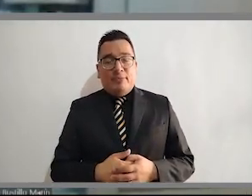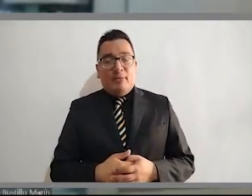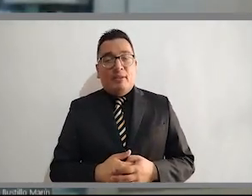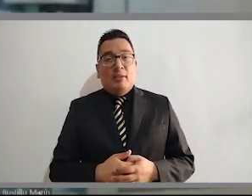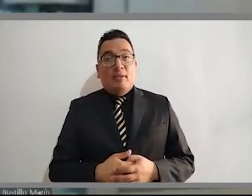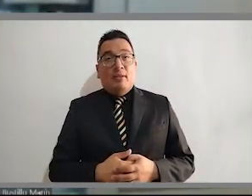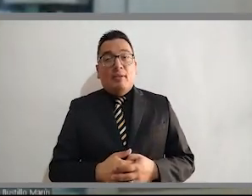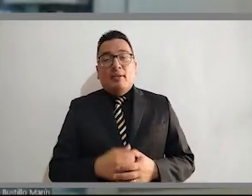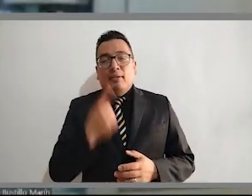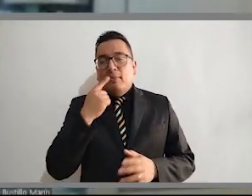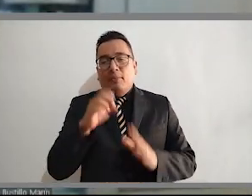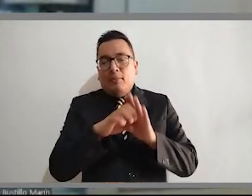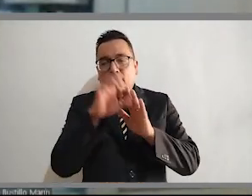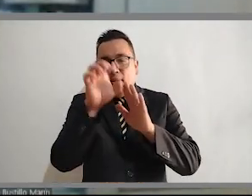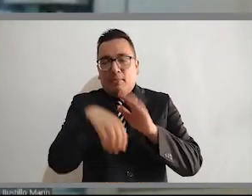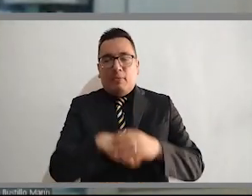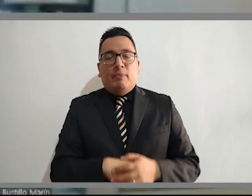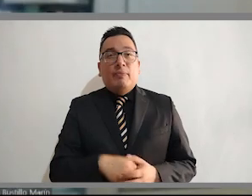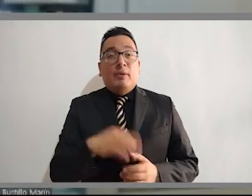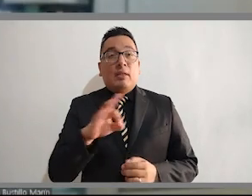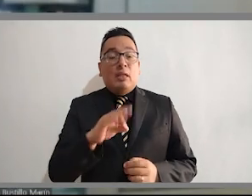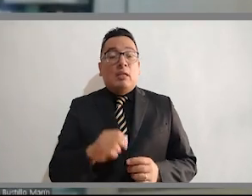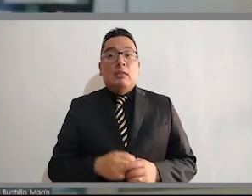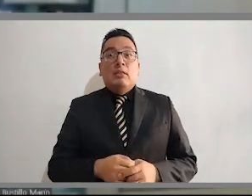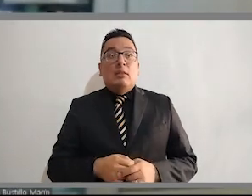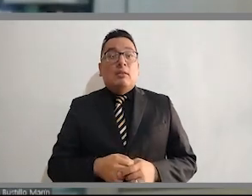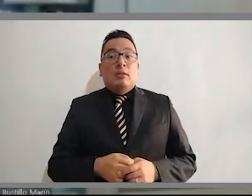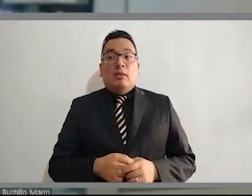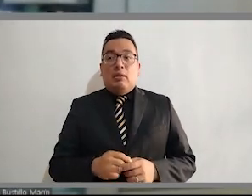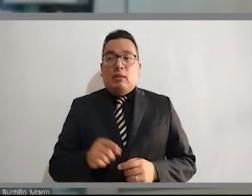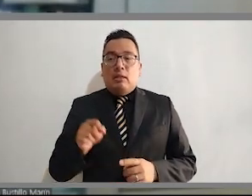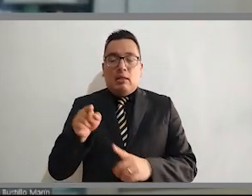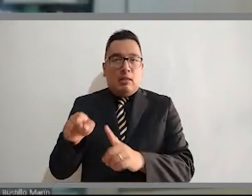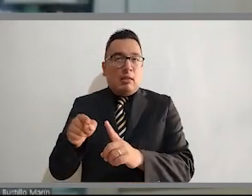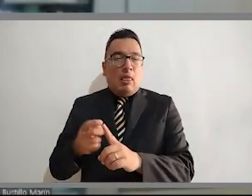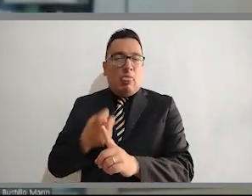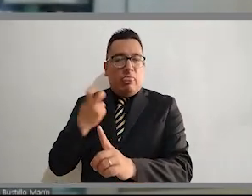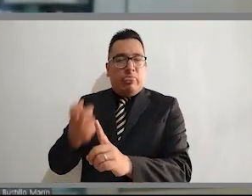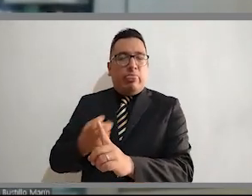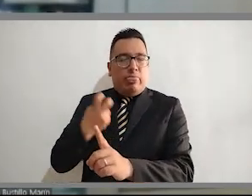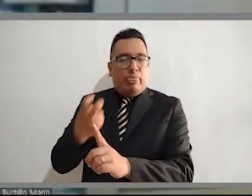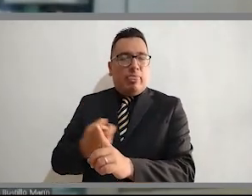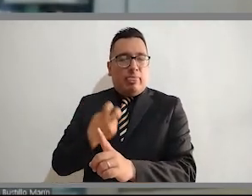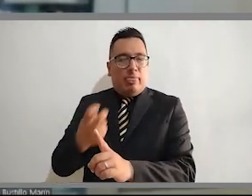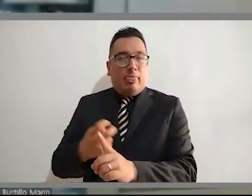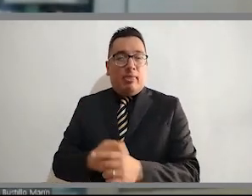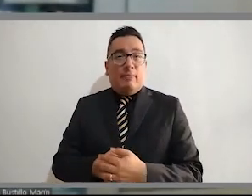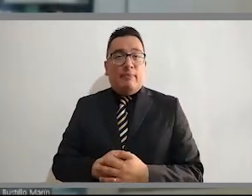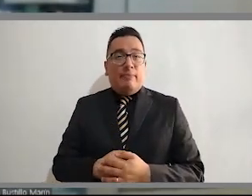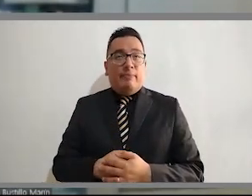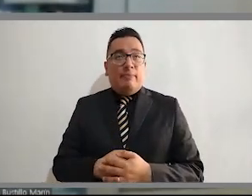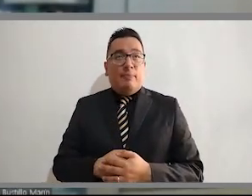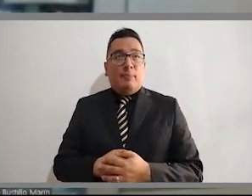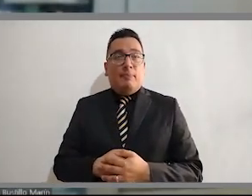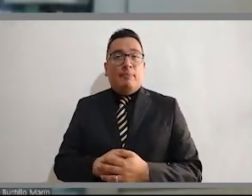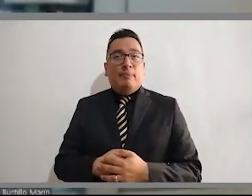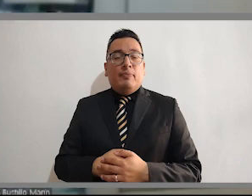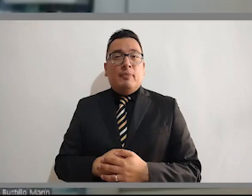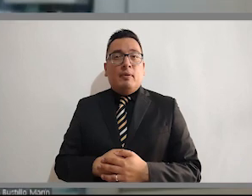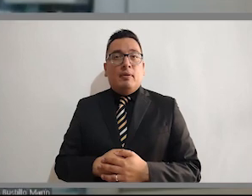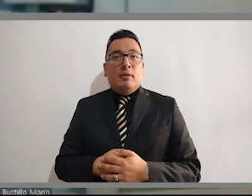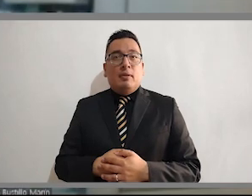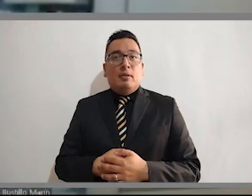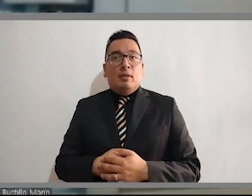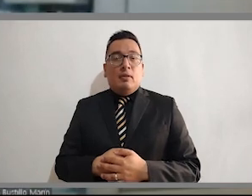pero imagínense si la víctima del primer caso sigue estando en un cargo de